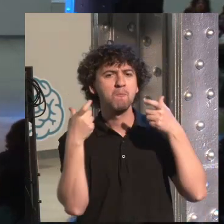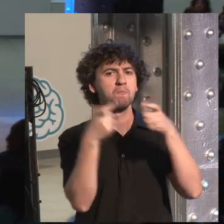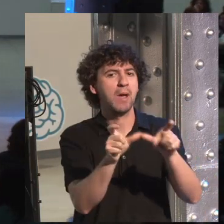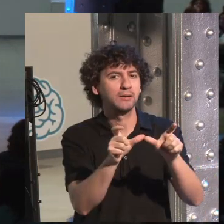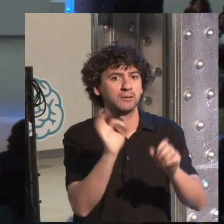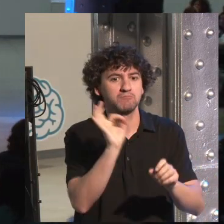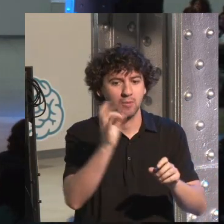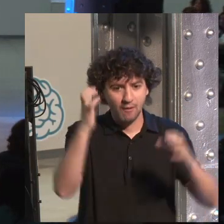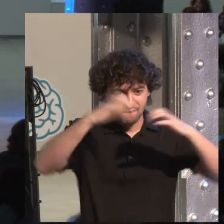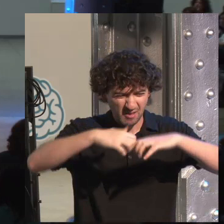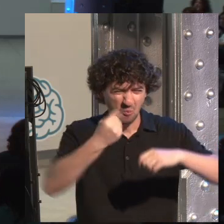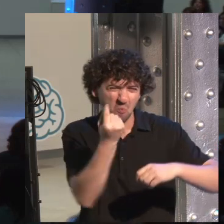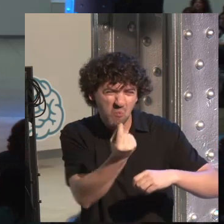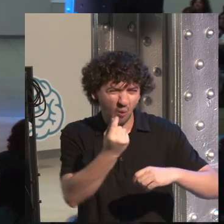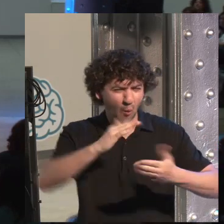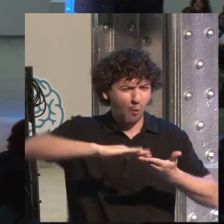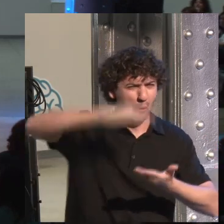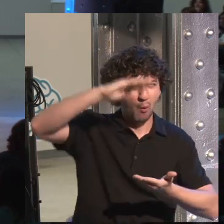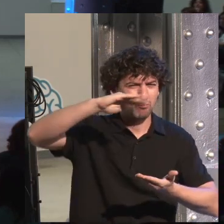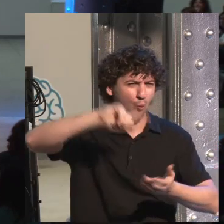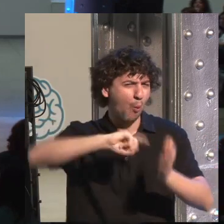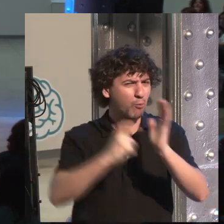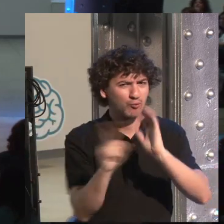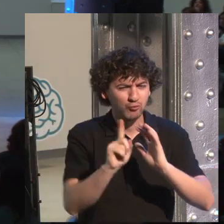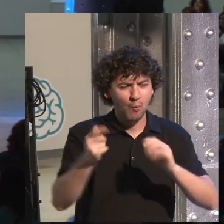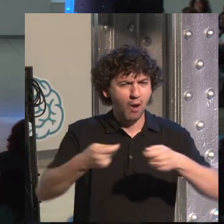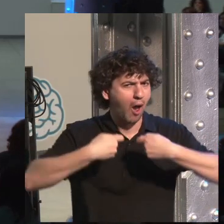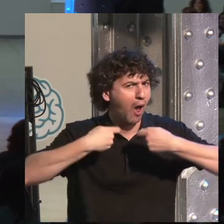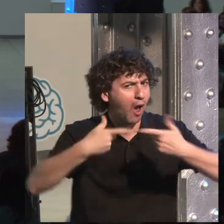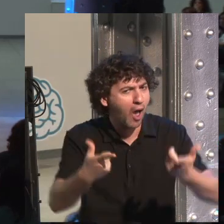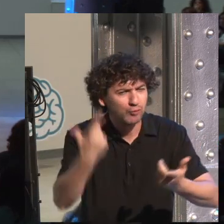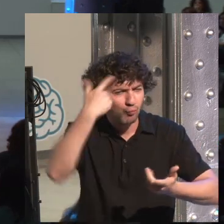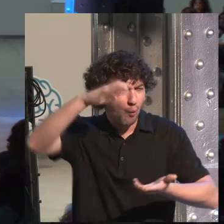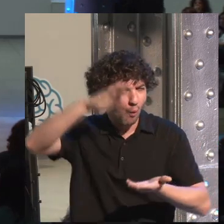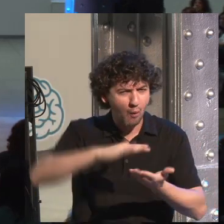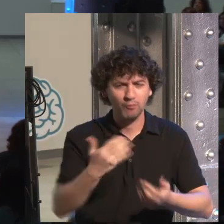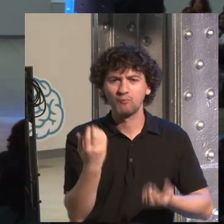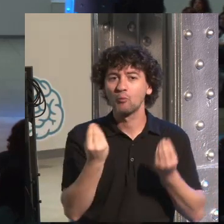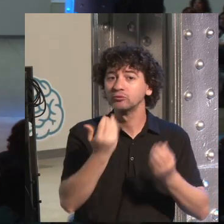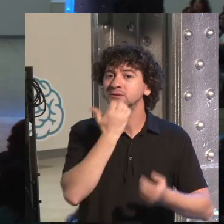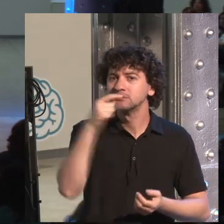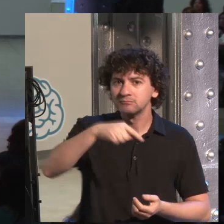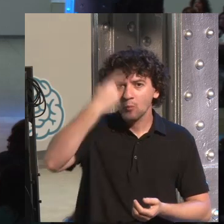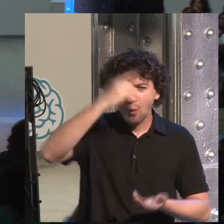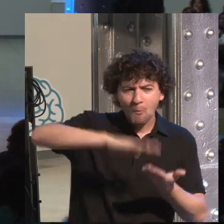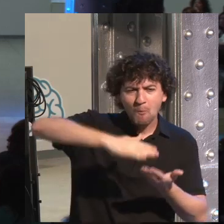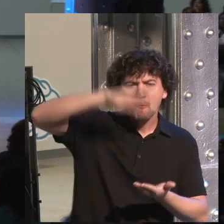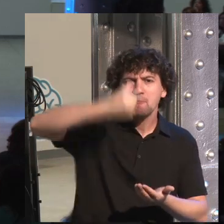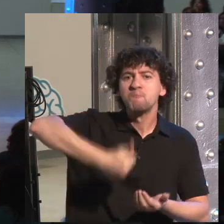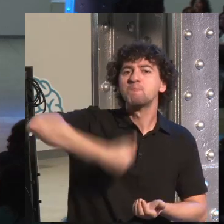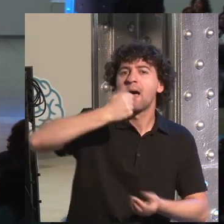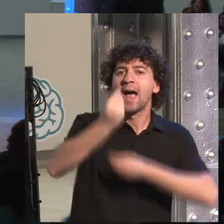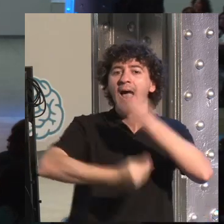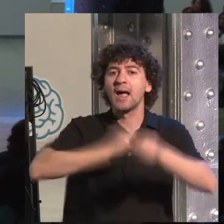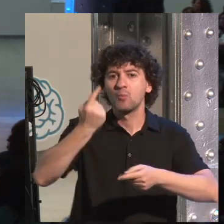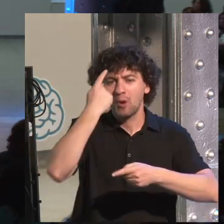cerebro fuera verdad y el consumo ya es muy alto de energía, ¿qué es lo que pasaría cuando usaréis más porcentaje cerebral? Pues que el consumo de energía se